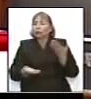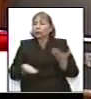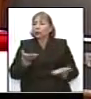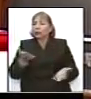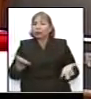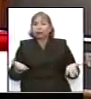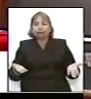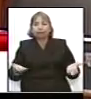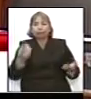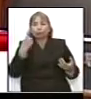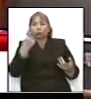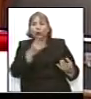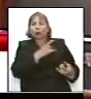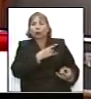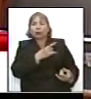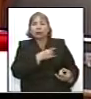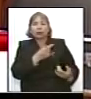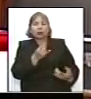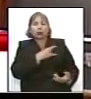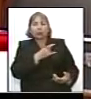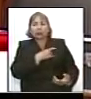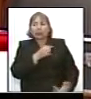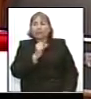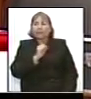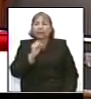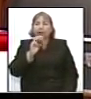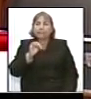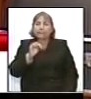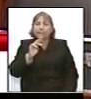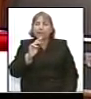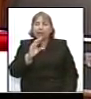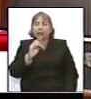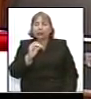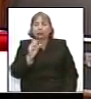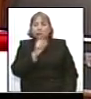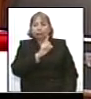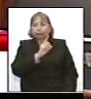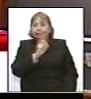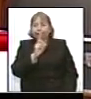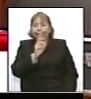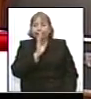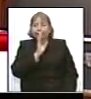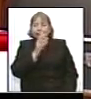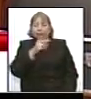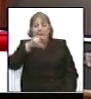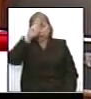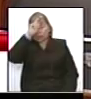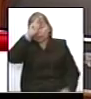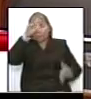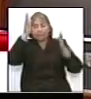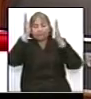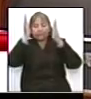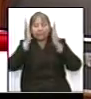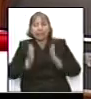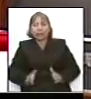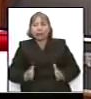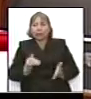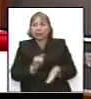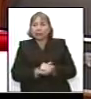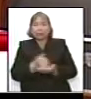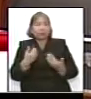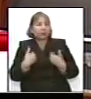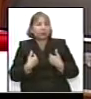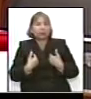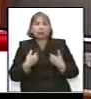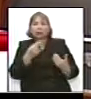existido una universidad como la Universidad de San Marcos. Y no hablaríamos de peruanidad si es que no tuviéramos una